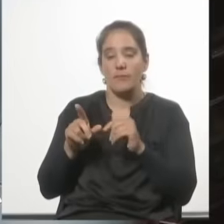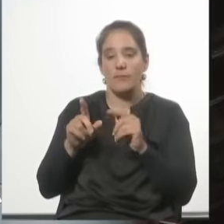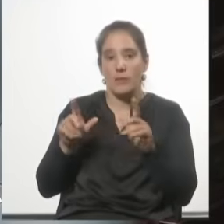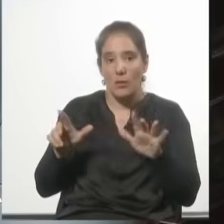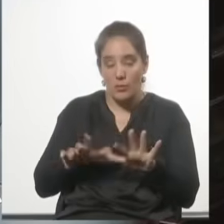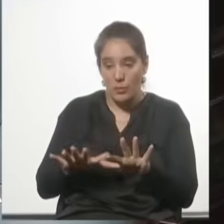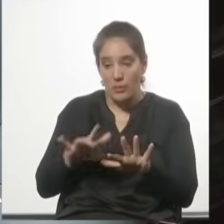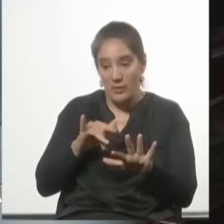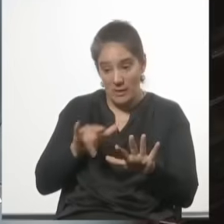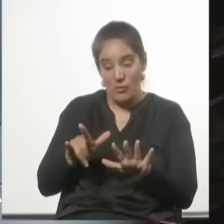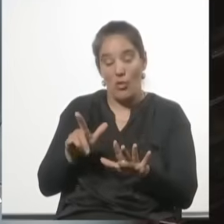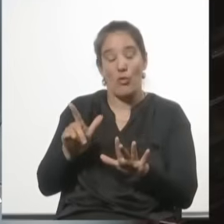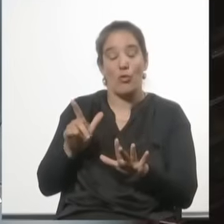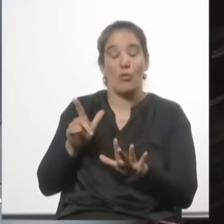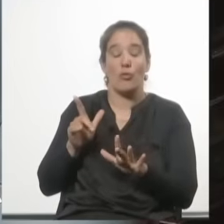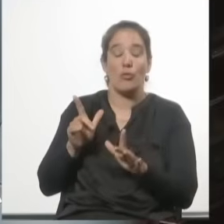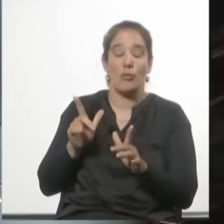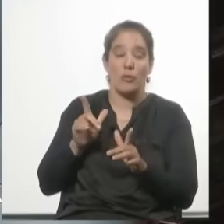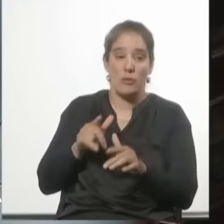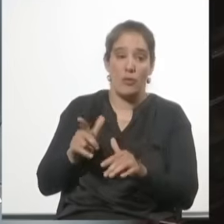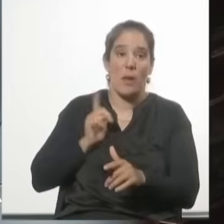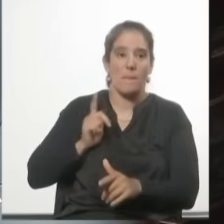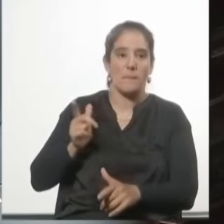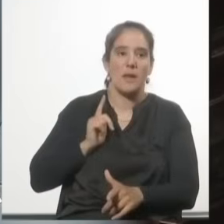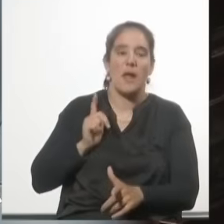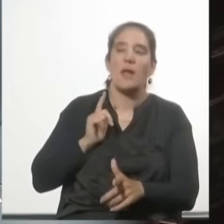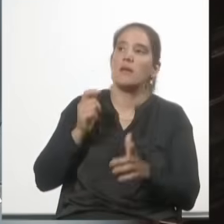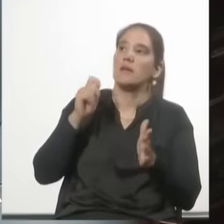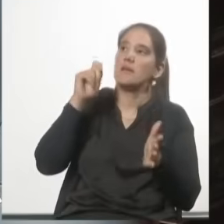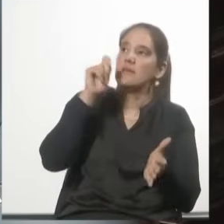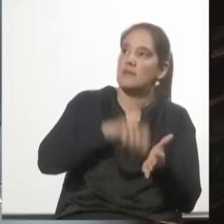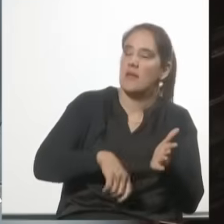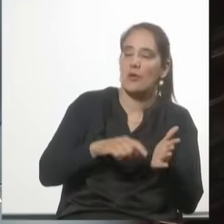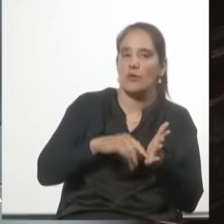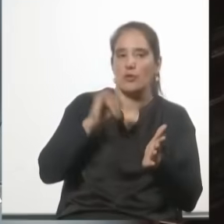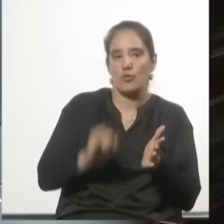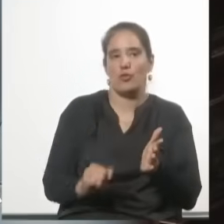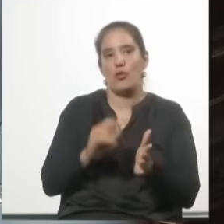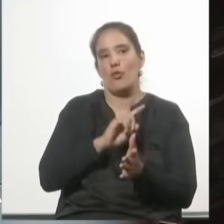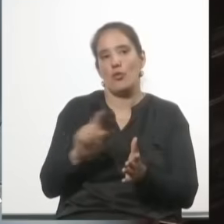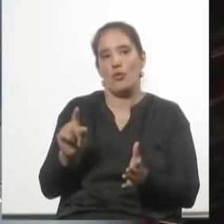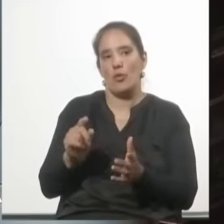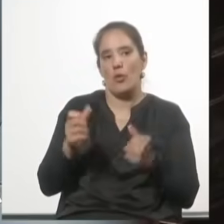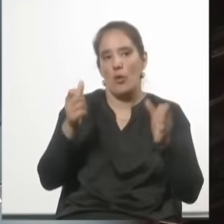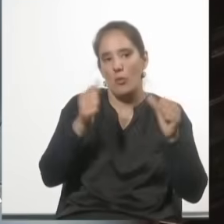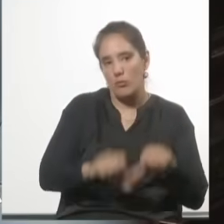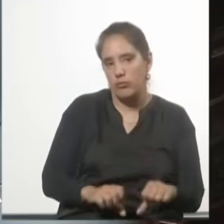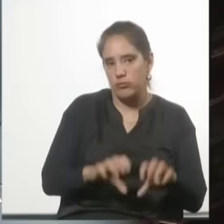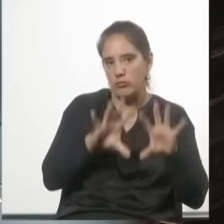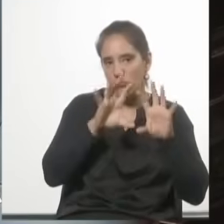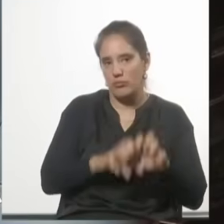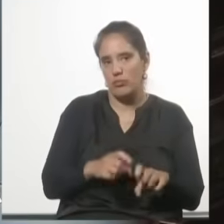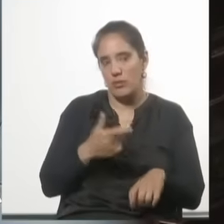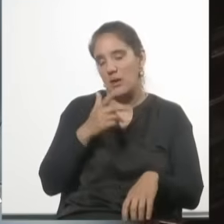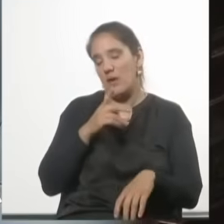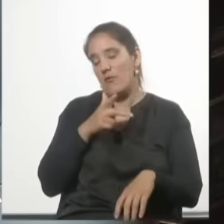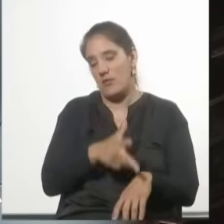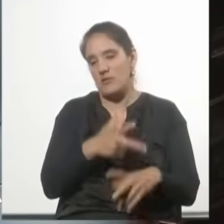ello dependía nada menos que el vínculo jurídicamente hubiese o no caído en su